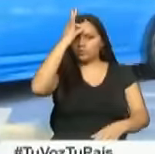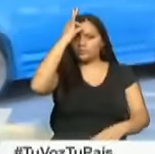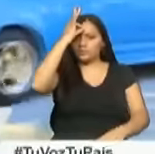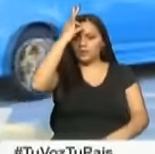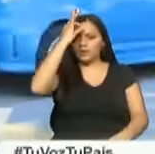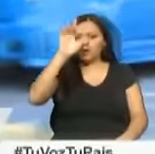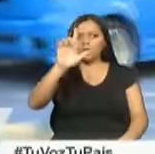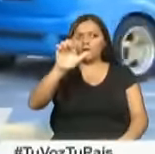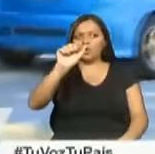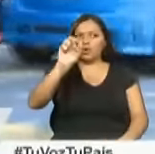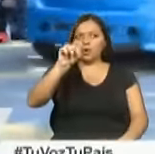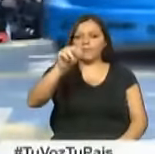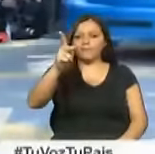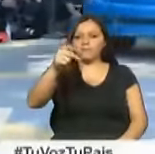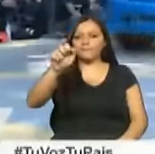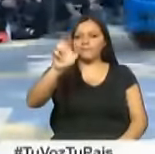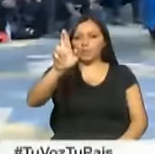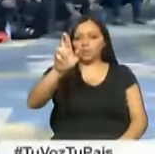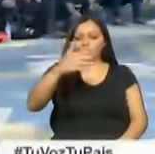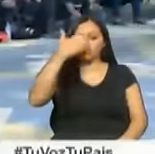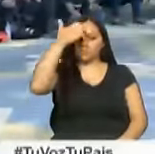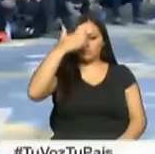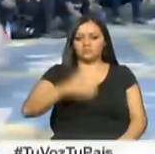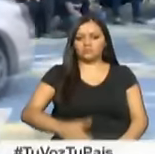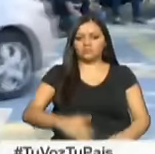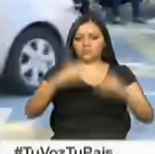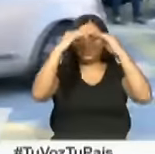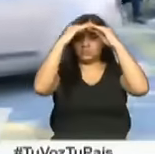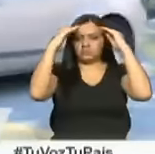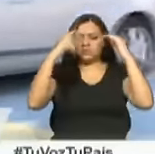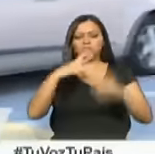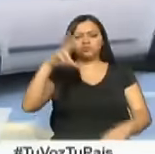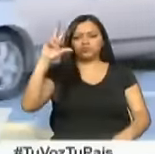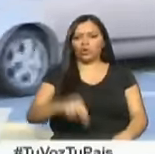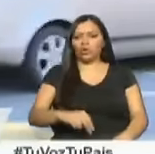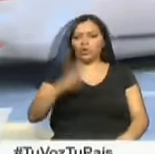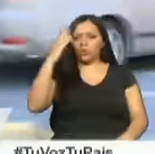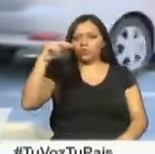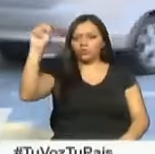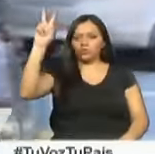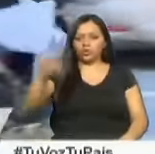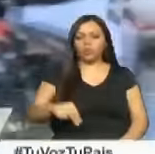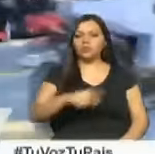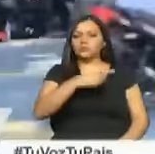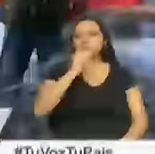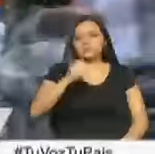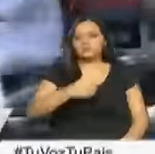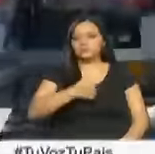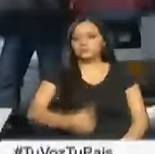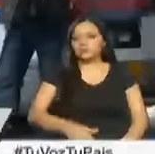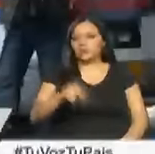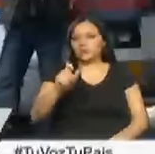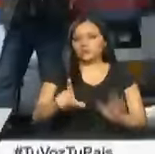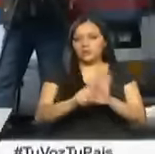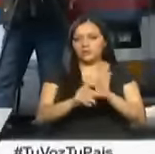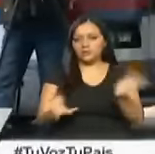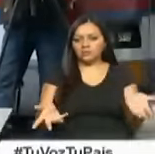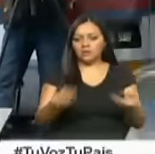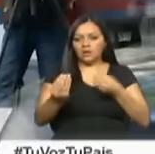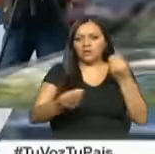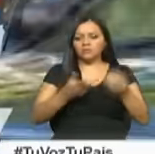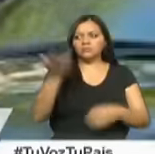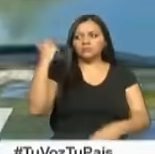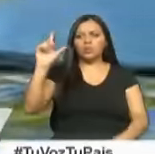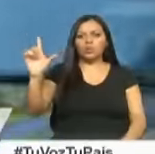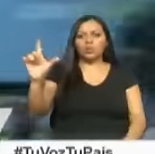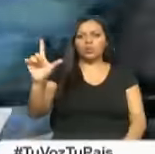Lumpur, donde se le practicó una autopsia a pesar de la oposición de Corea del Norte. Kim Jong-nam fue asesinado el